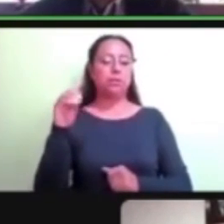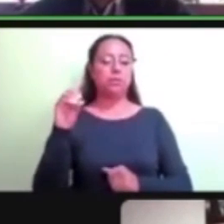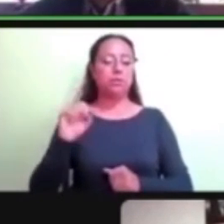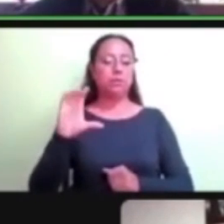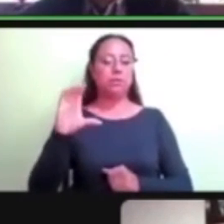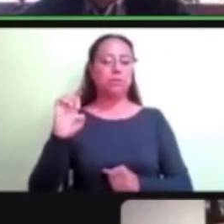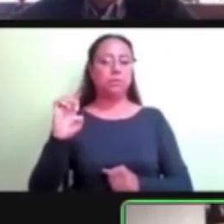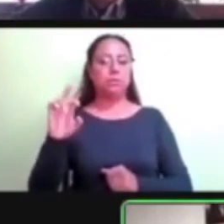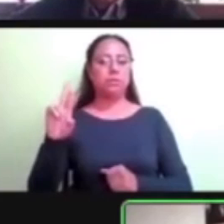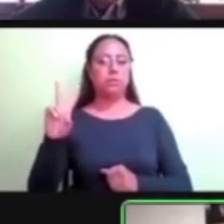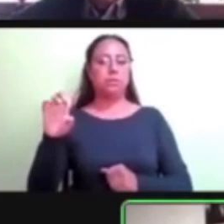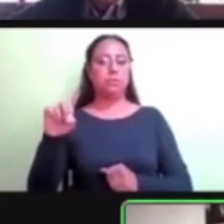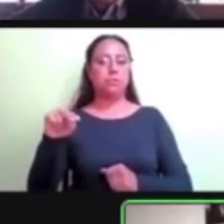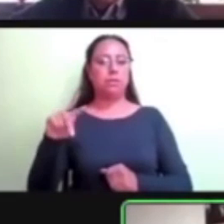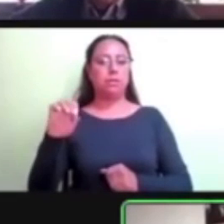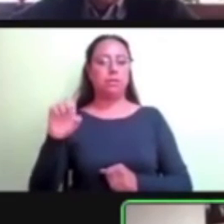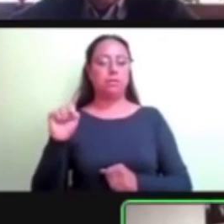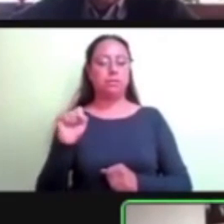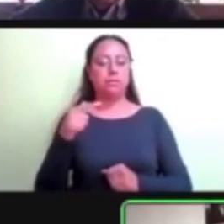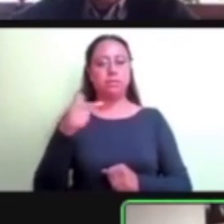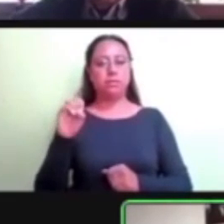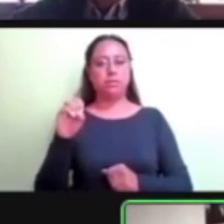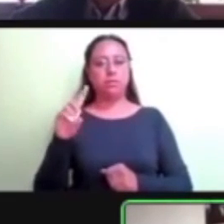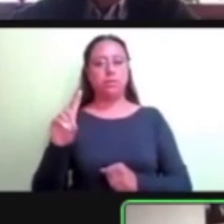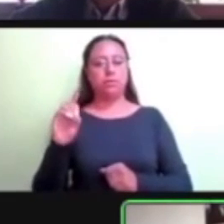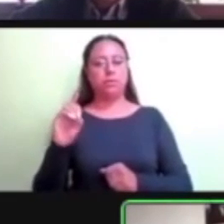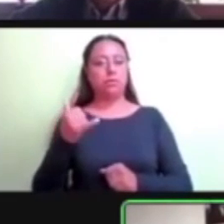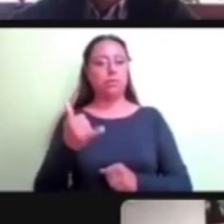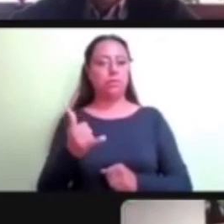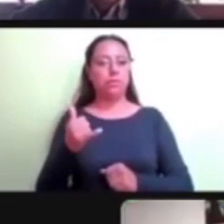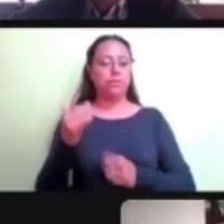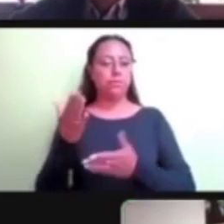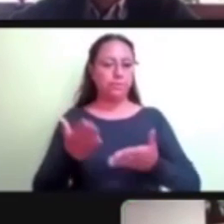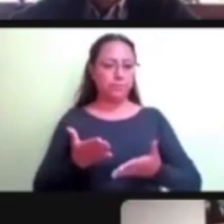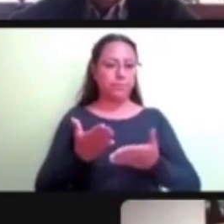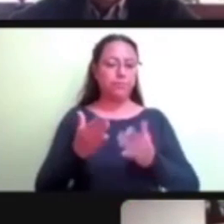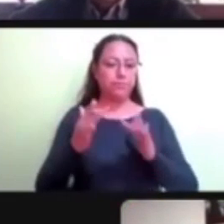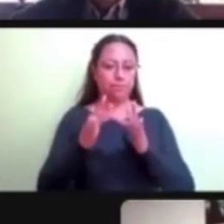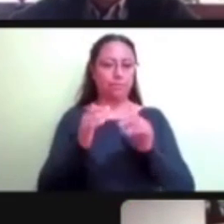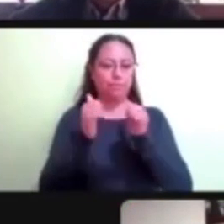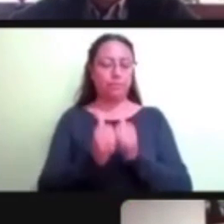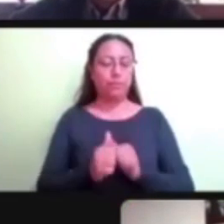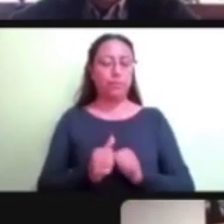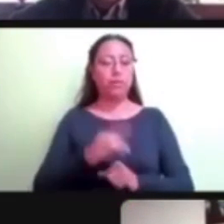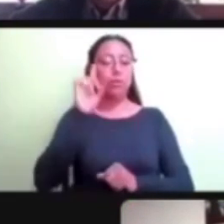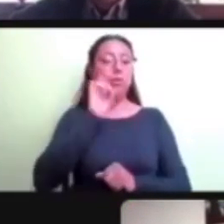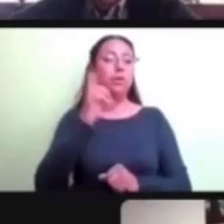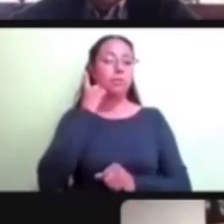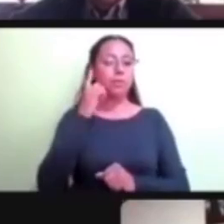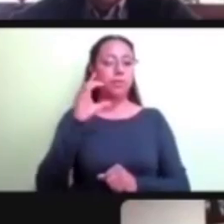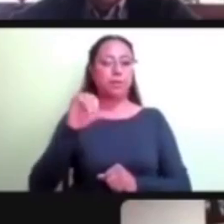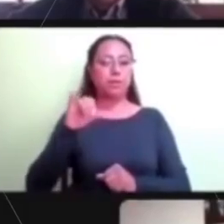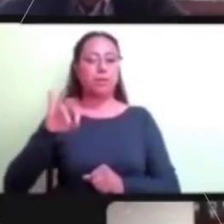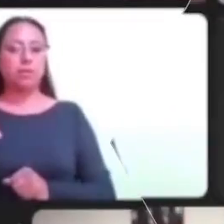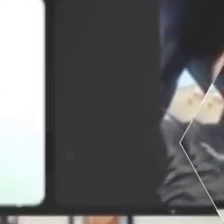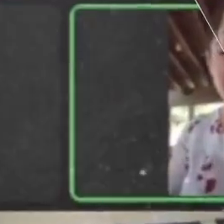que el periodo para analizar, discutir y aprobar el dictamen de las y los galardonados será del 16 al 30 de